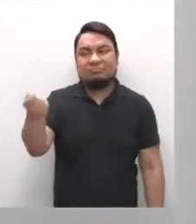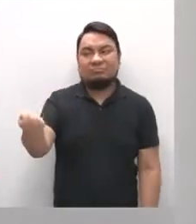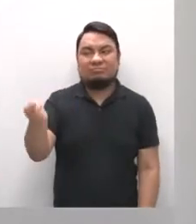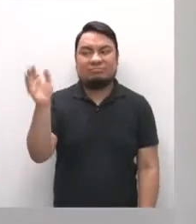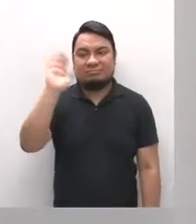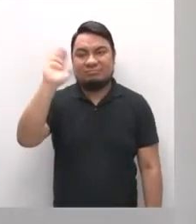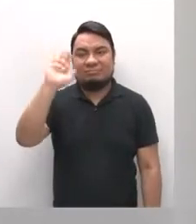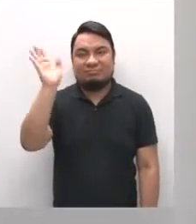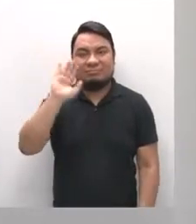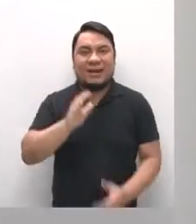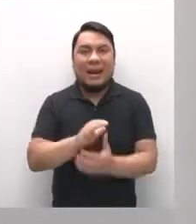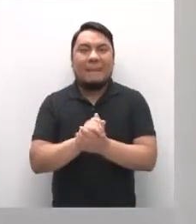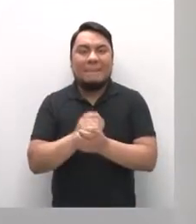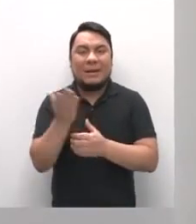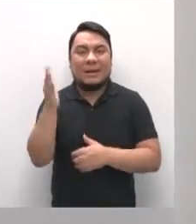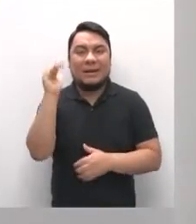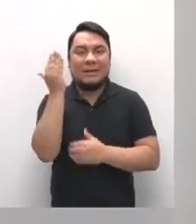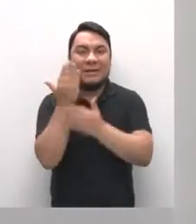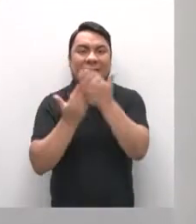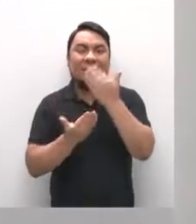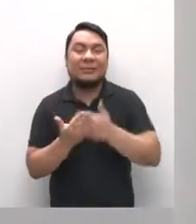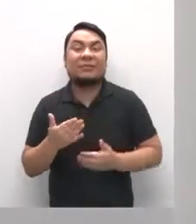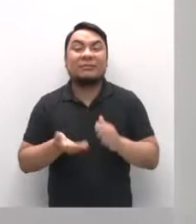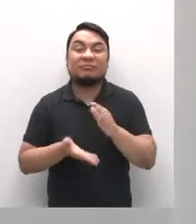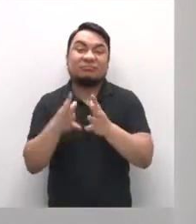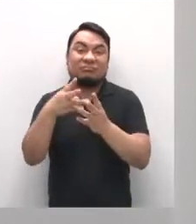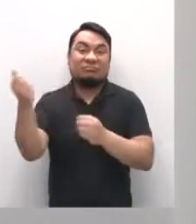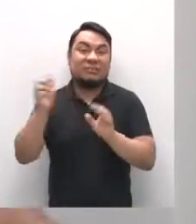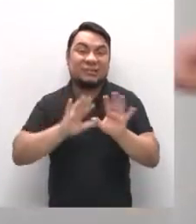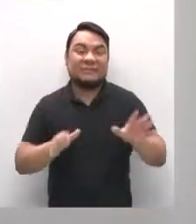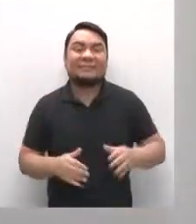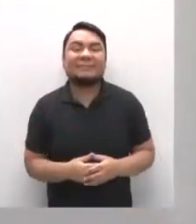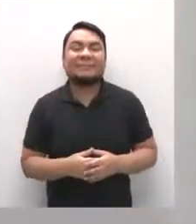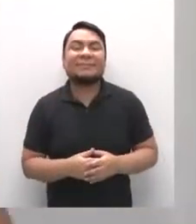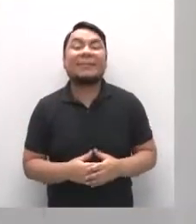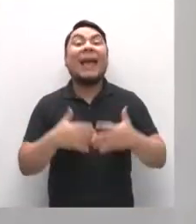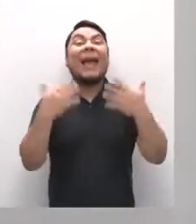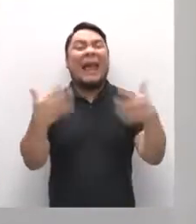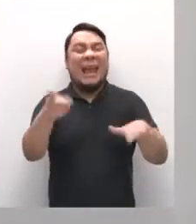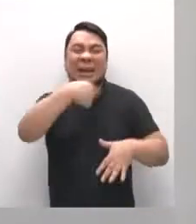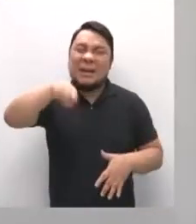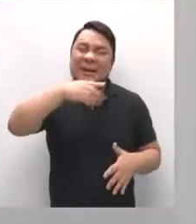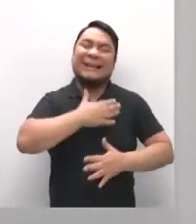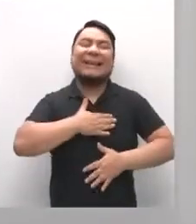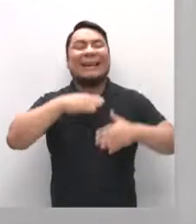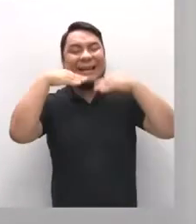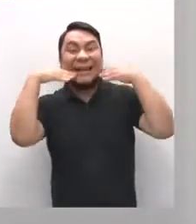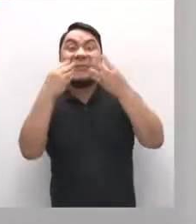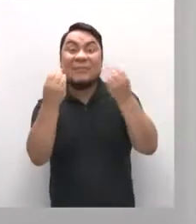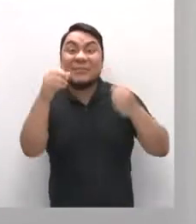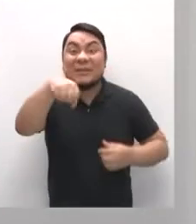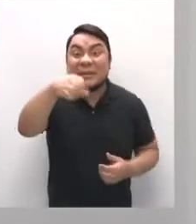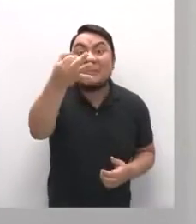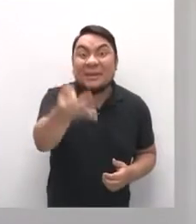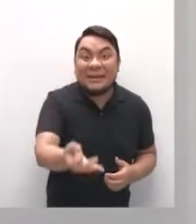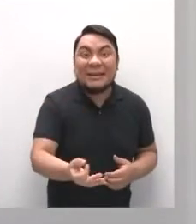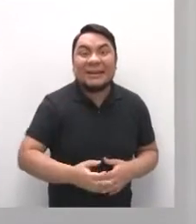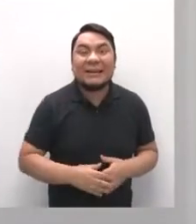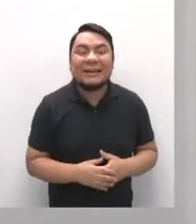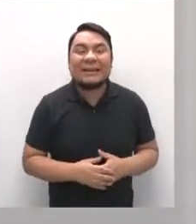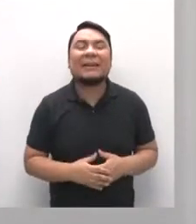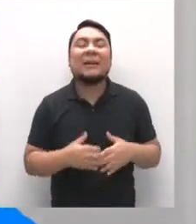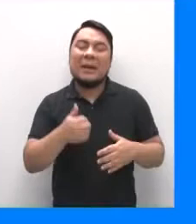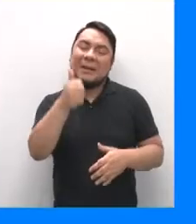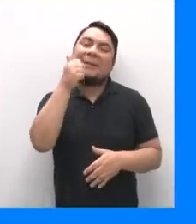Adiós, mano amiga. ¿Se la llevó? Bueno, pero nos hemos divertido mucho, ¿sí o no?